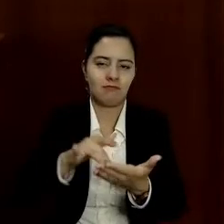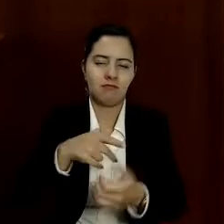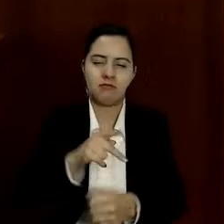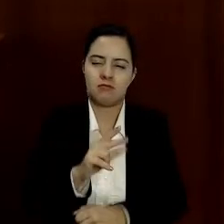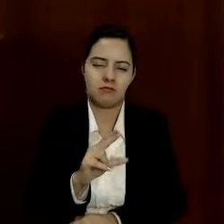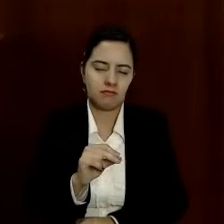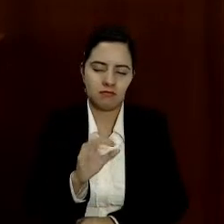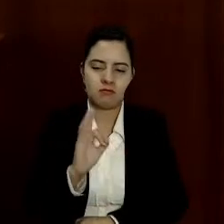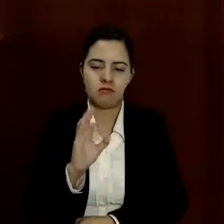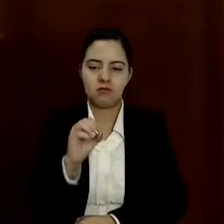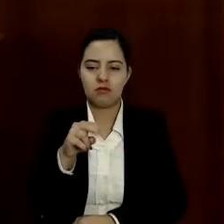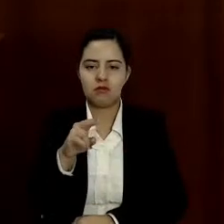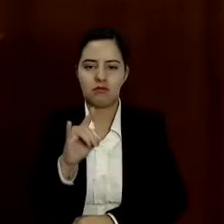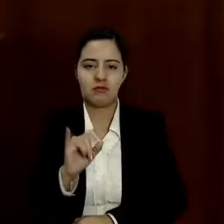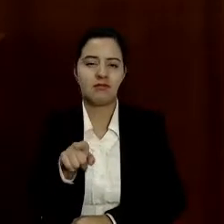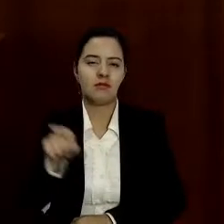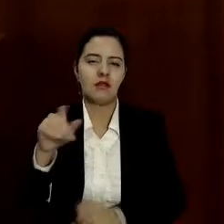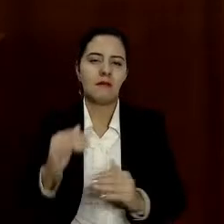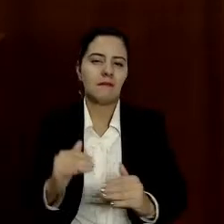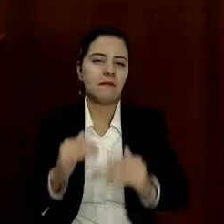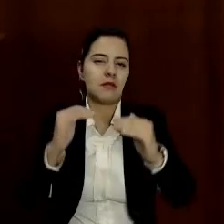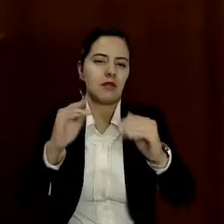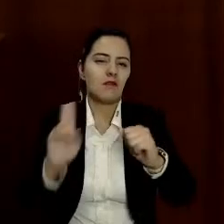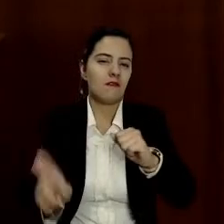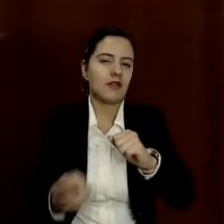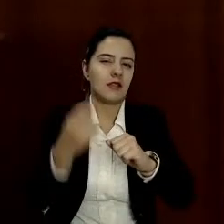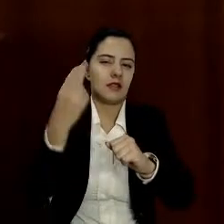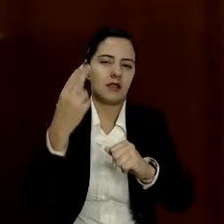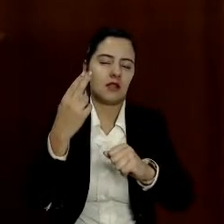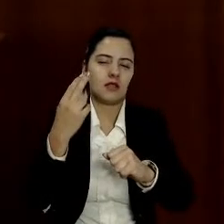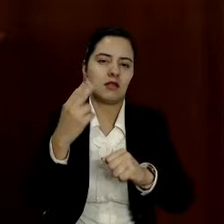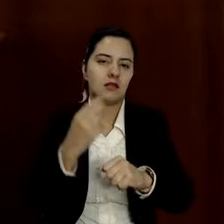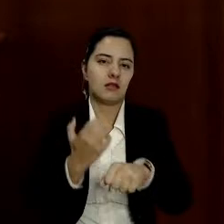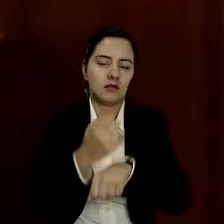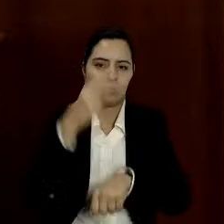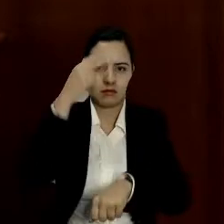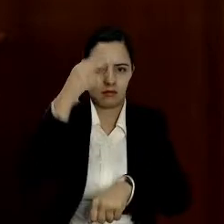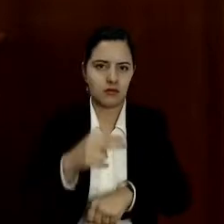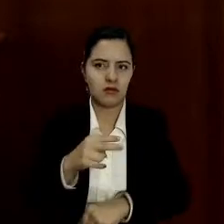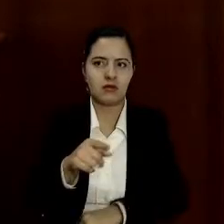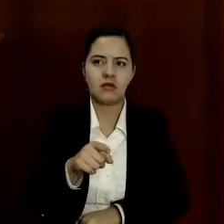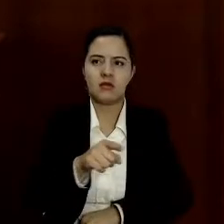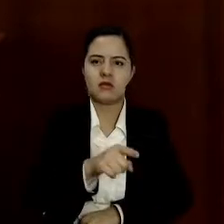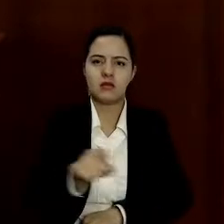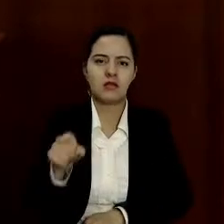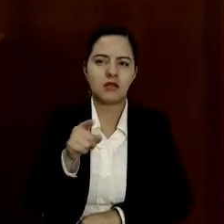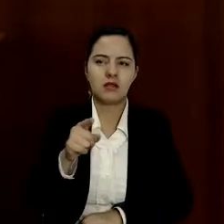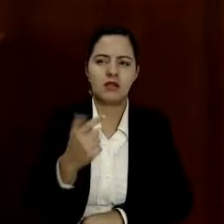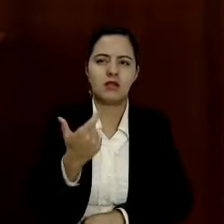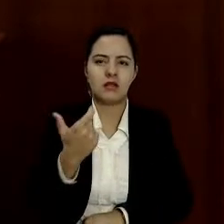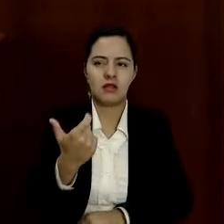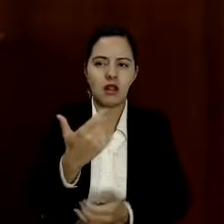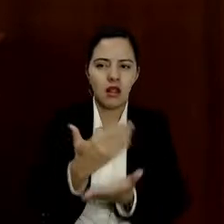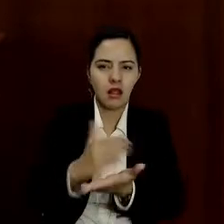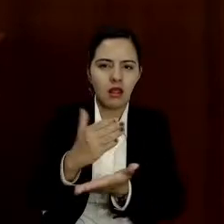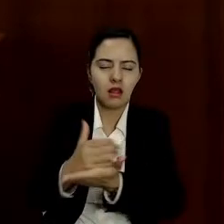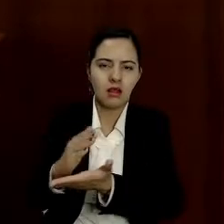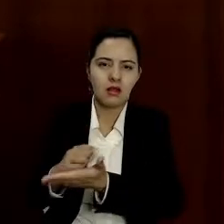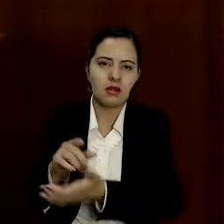la máxima casa de estudios, los desvió casi en su totalidad a cuentas privadas y a